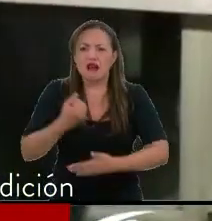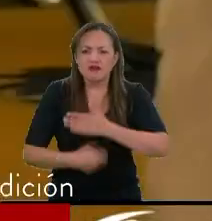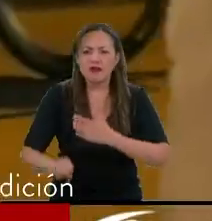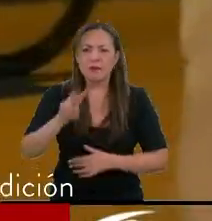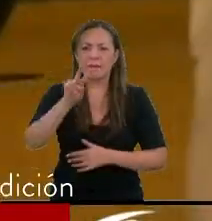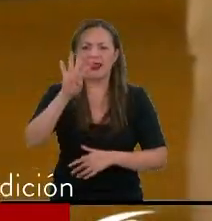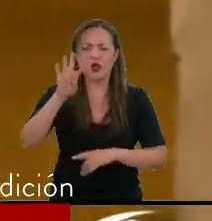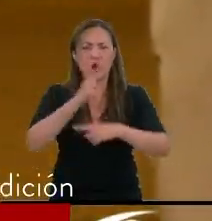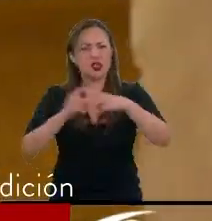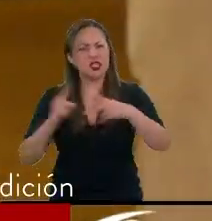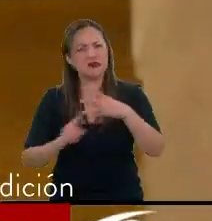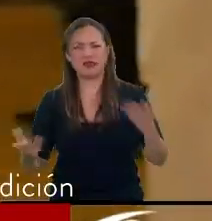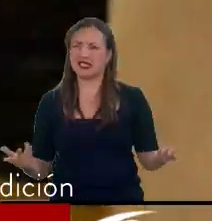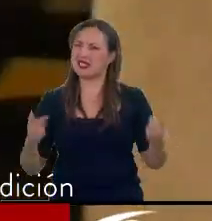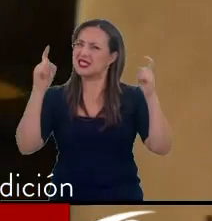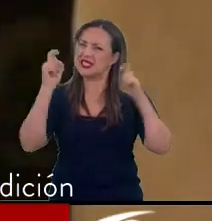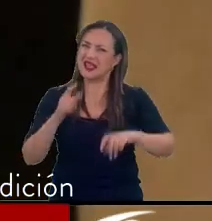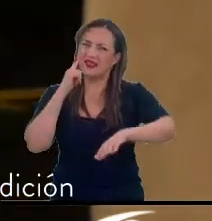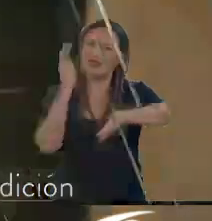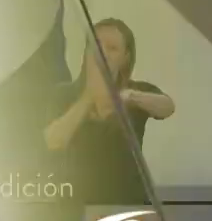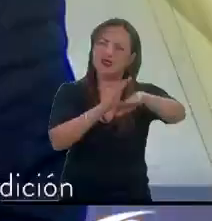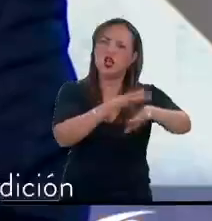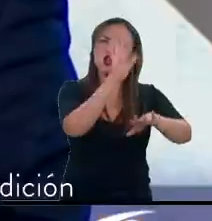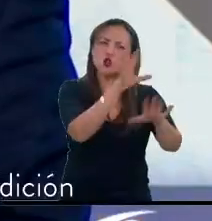llamado puntual al progresismo.